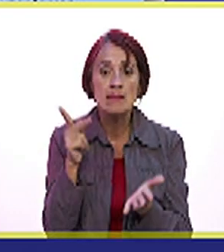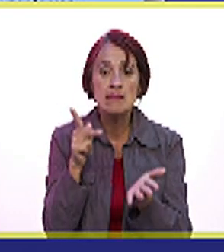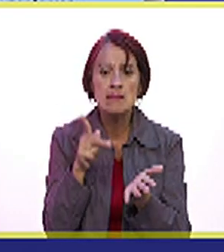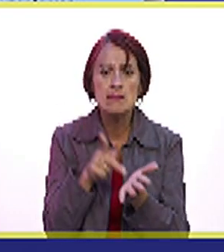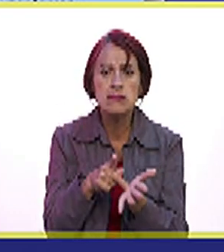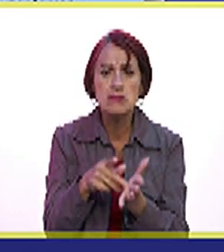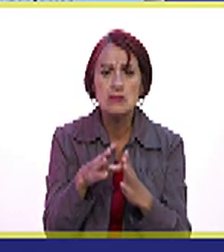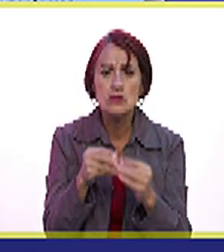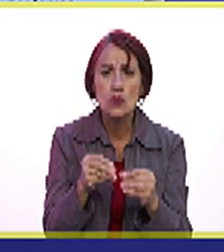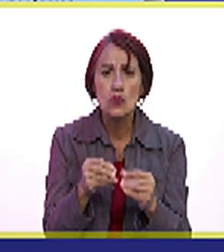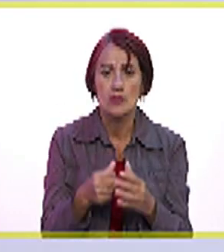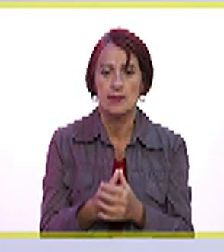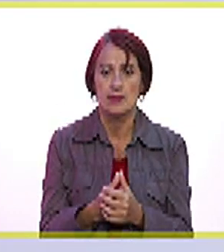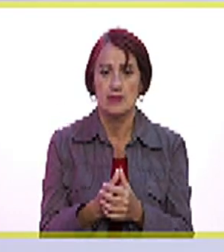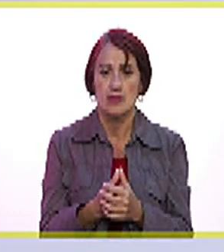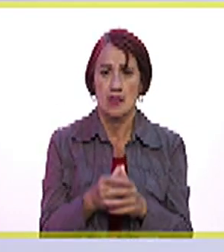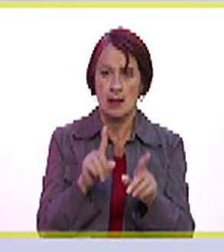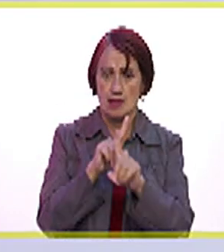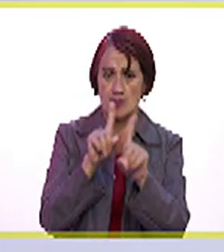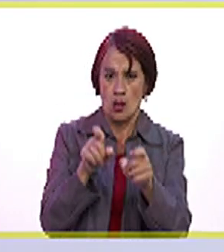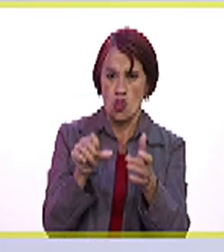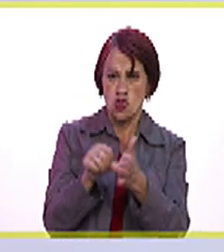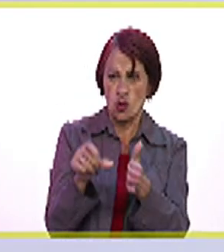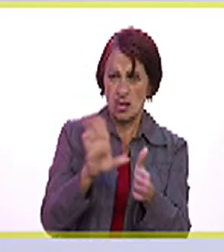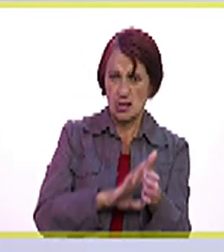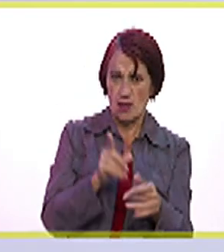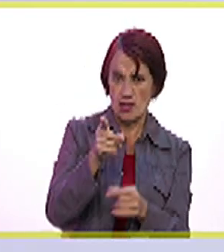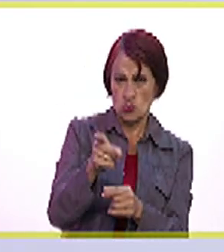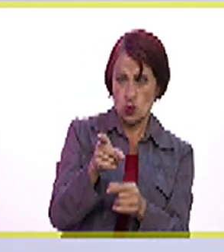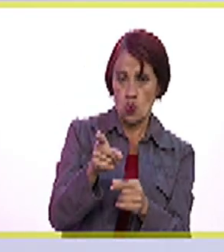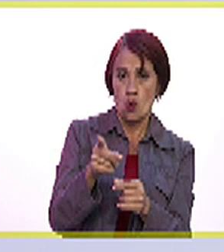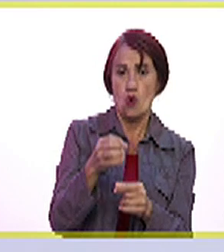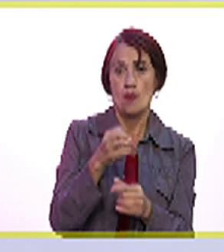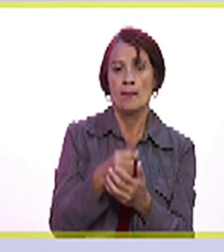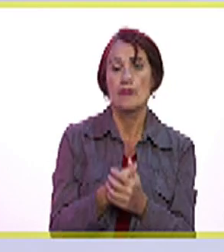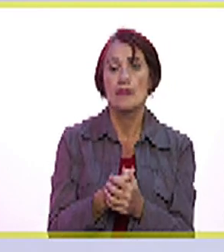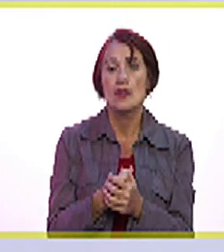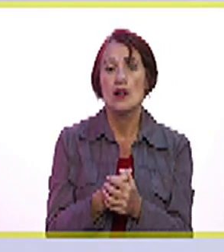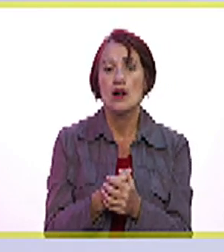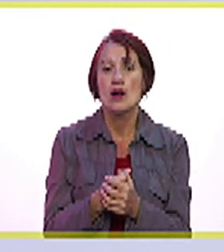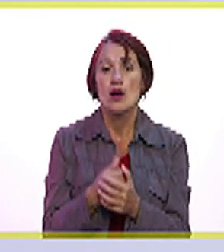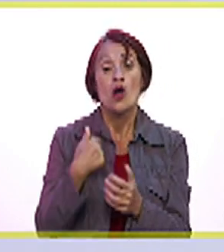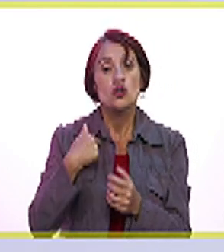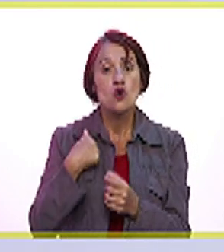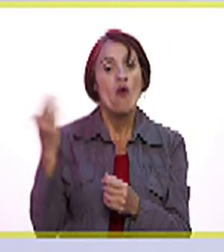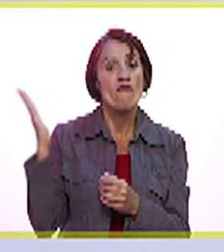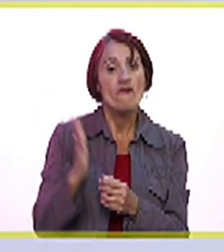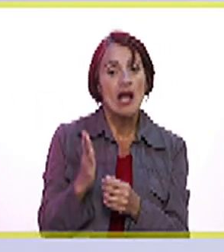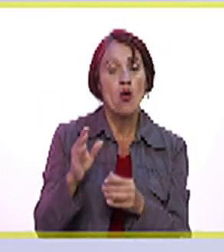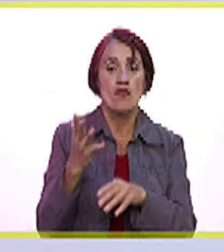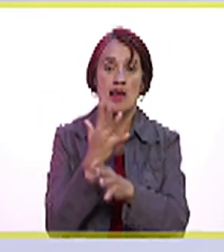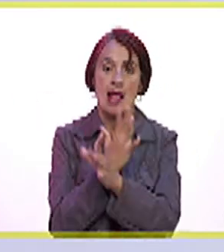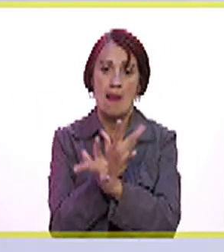been? Y ustedes le pueden responder I am in the park o I come from the park. Vengo del parque.